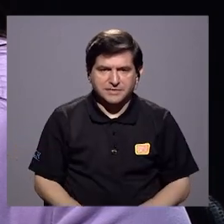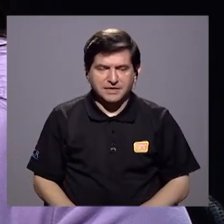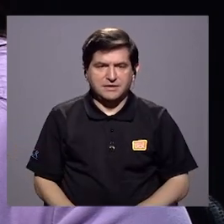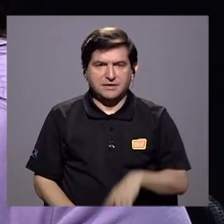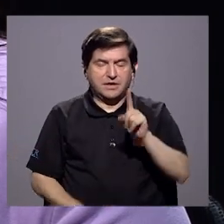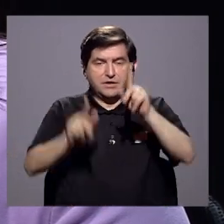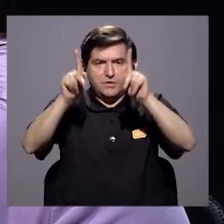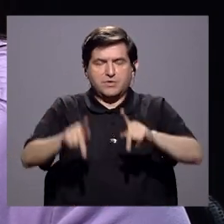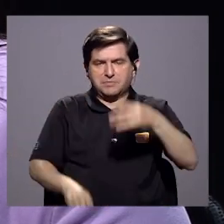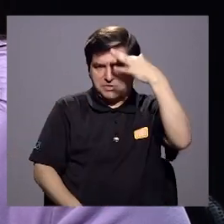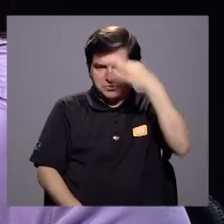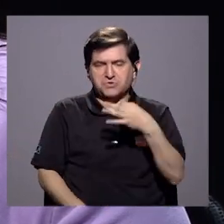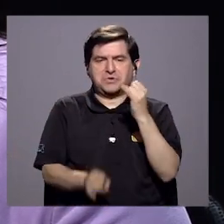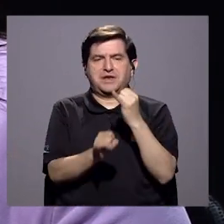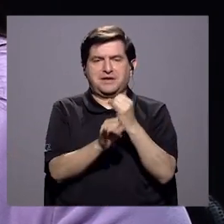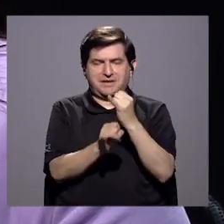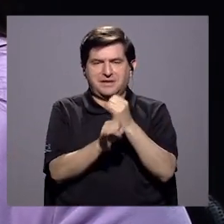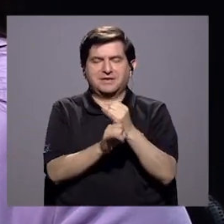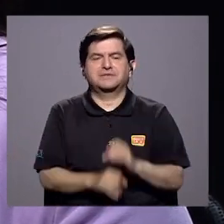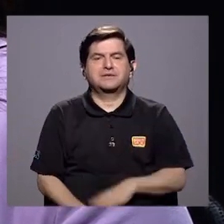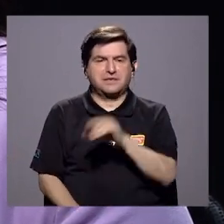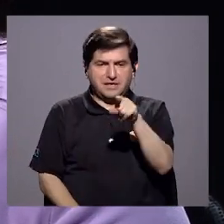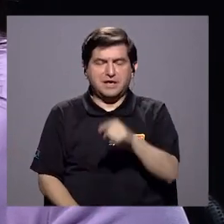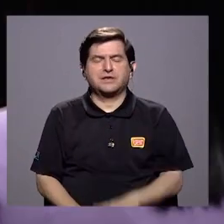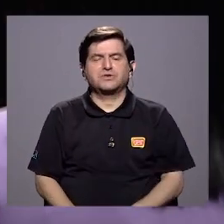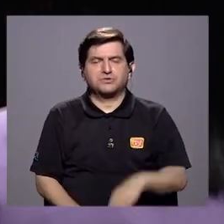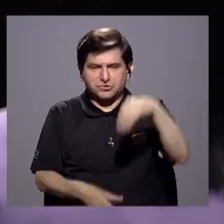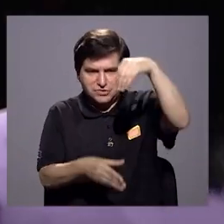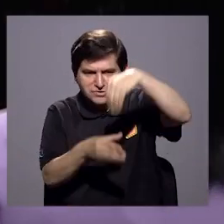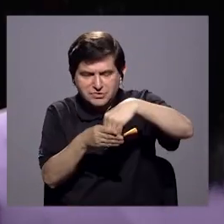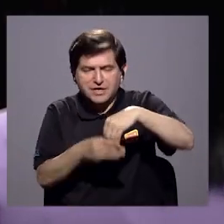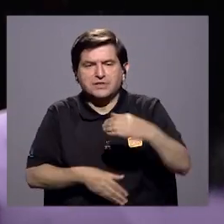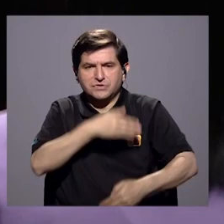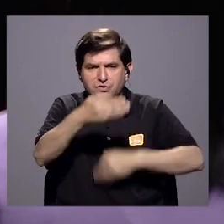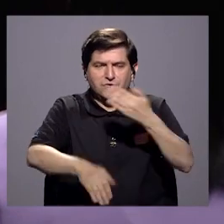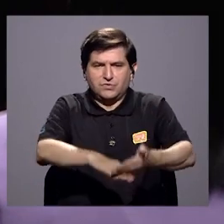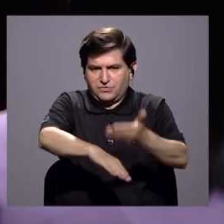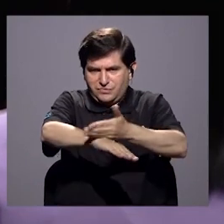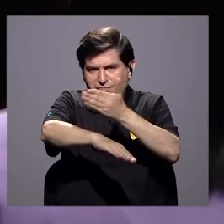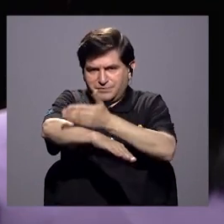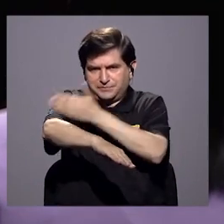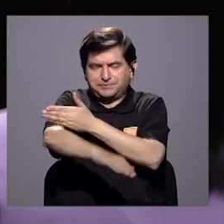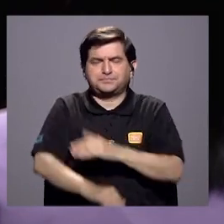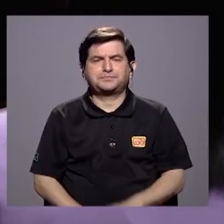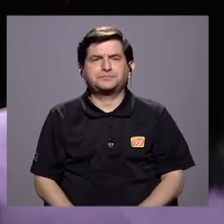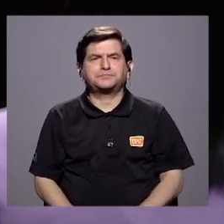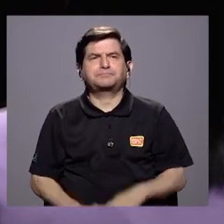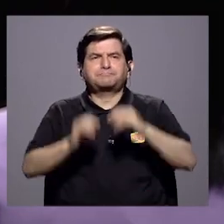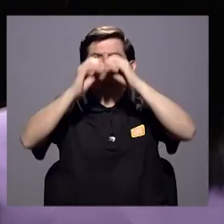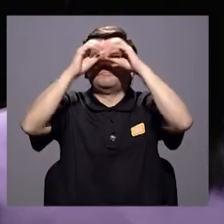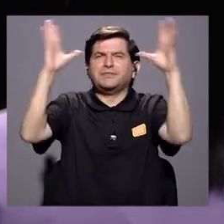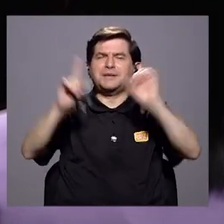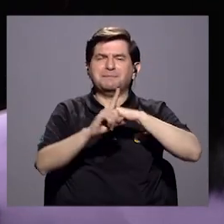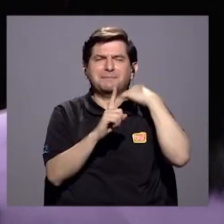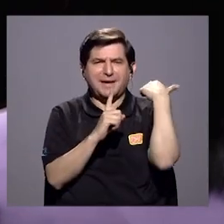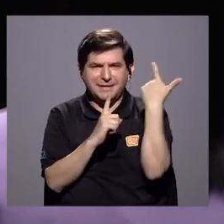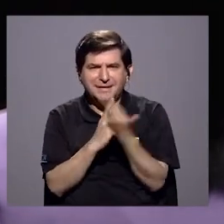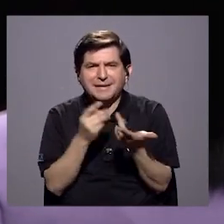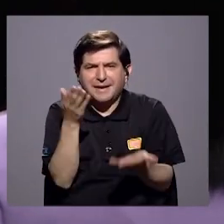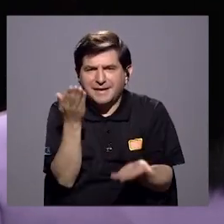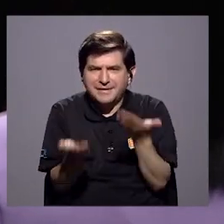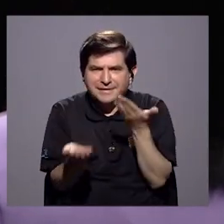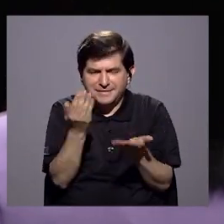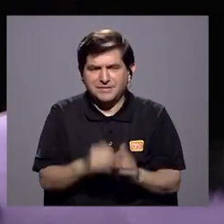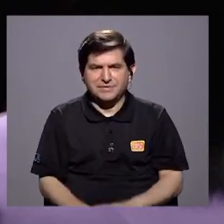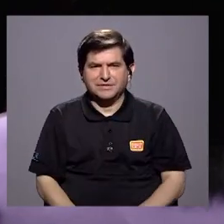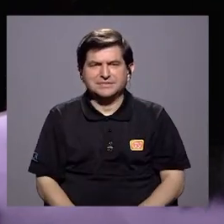apueste por la organización y ver si ellos se apuntan en esa recuperación. Eso es lo que me encuentro yo. Sí, hay un imaginario social que ha venido de